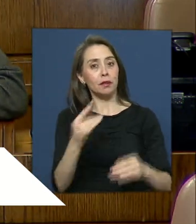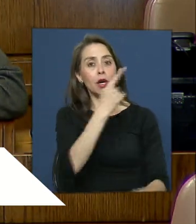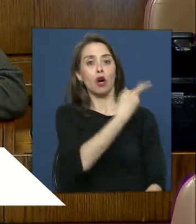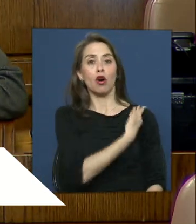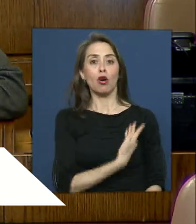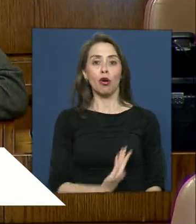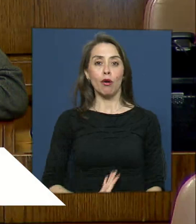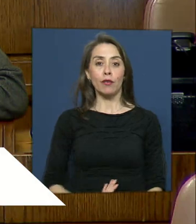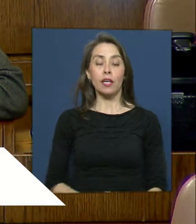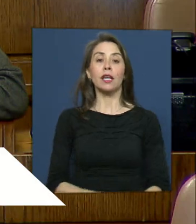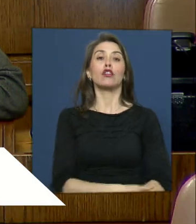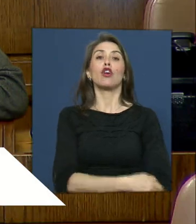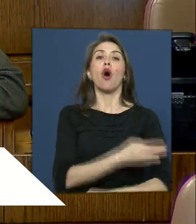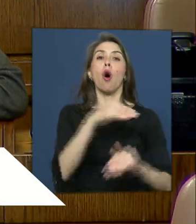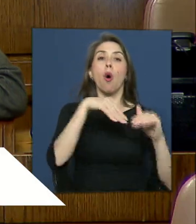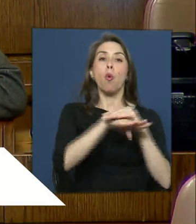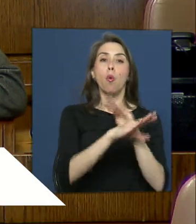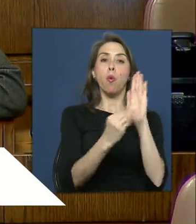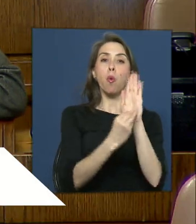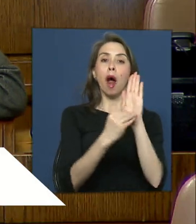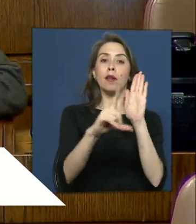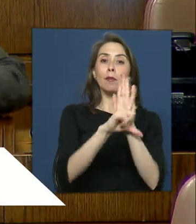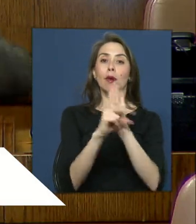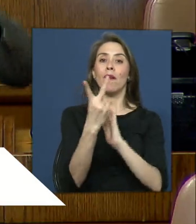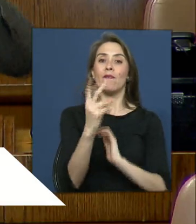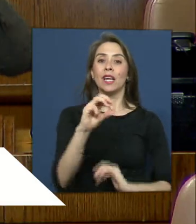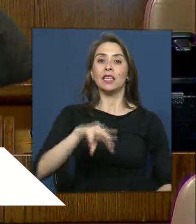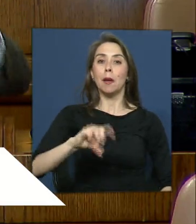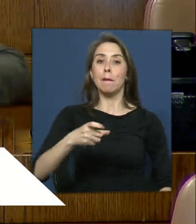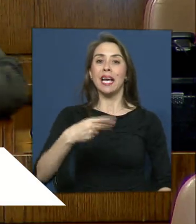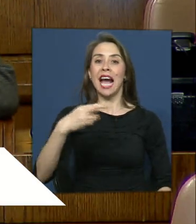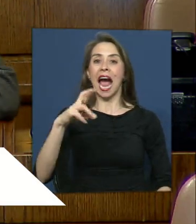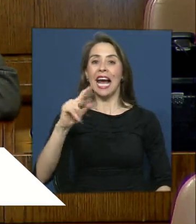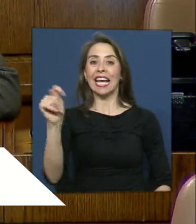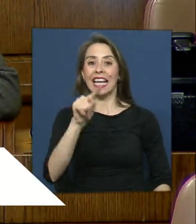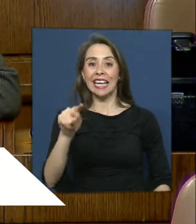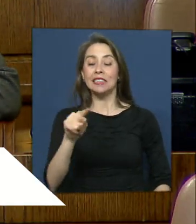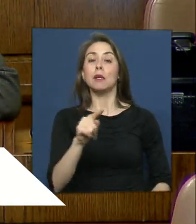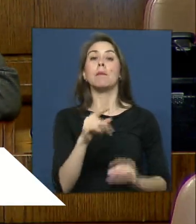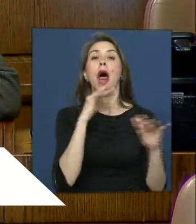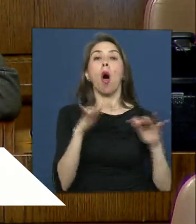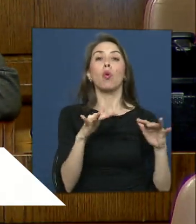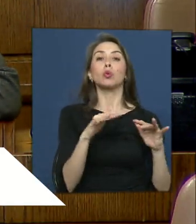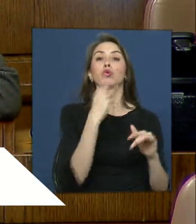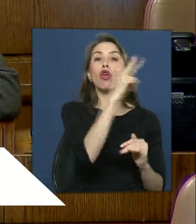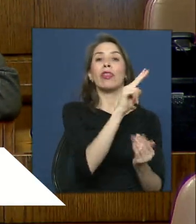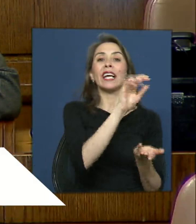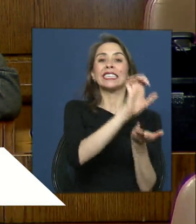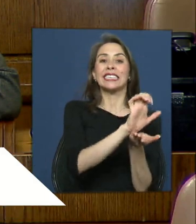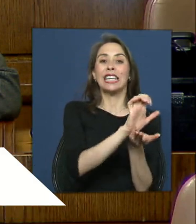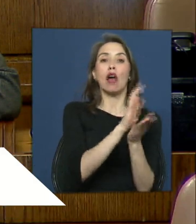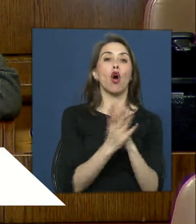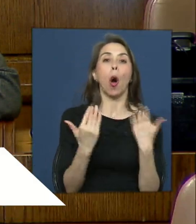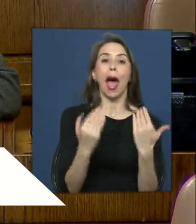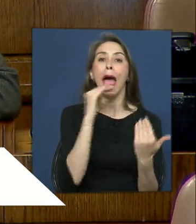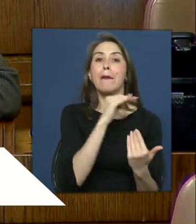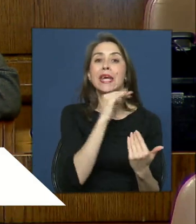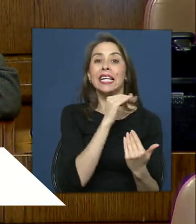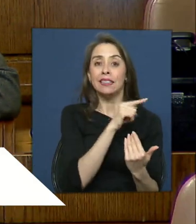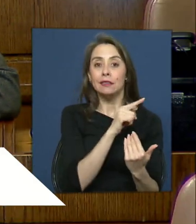gobierno dejara estos 20 MHz para emergencia del Estado, Sin embargo, nos